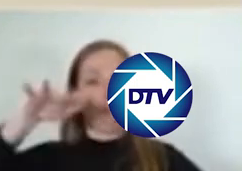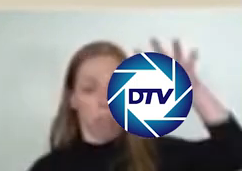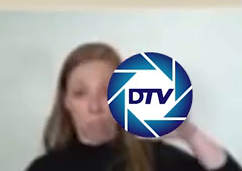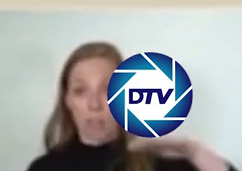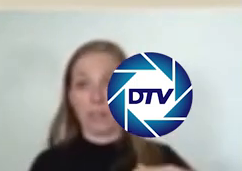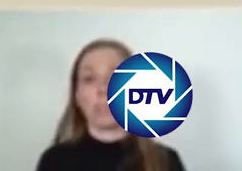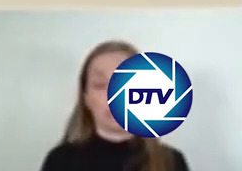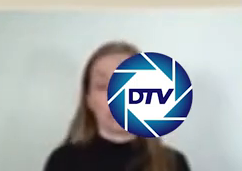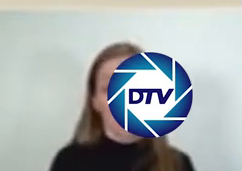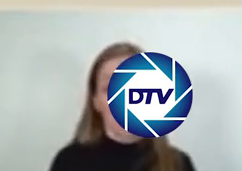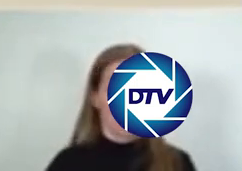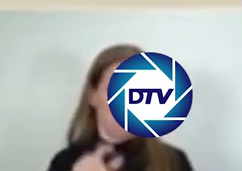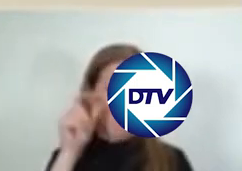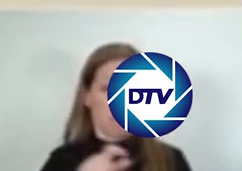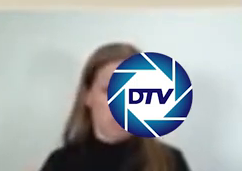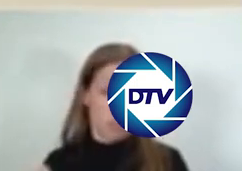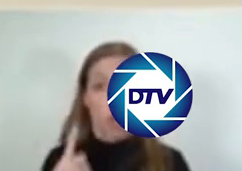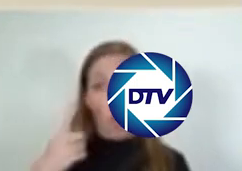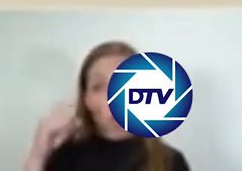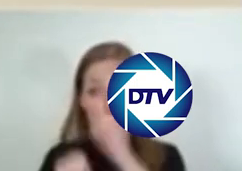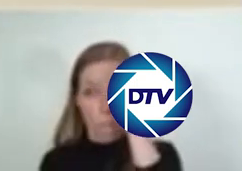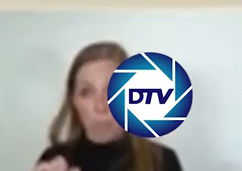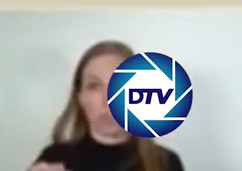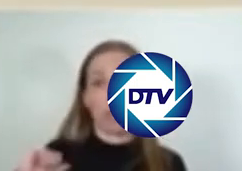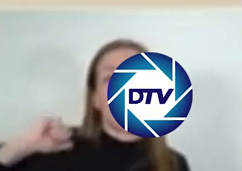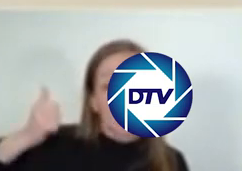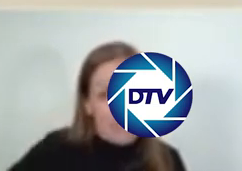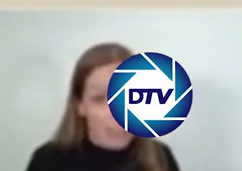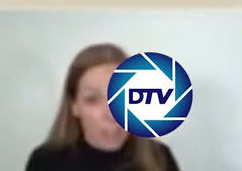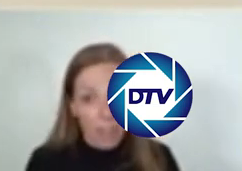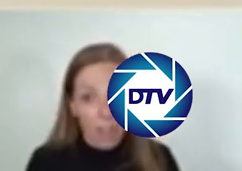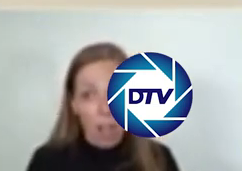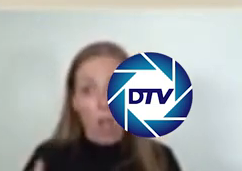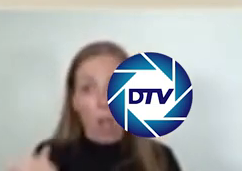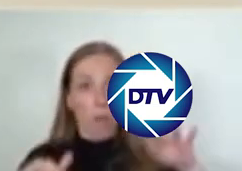otras que puede haber allí, como por ejemplo el caso del mismo Pollo Carvajal.